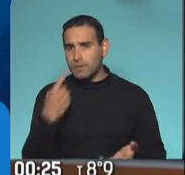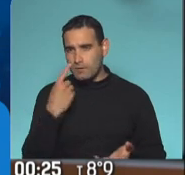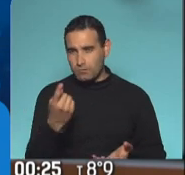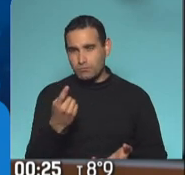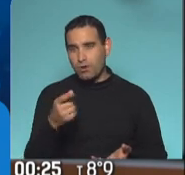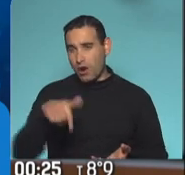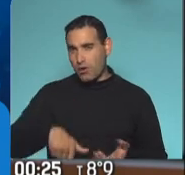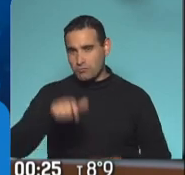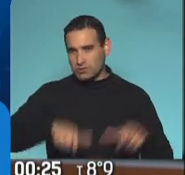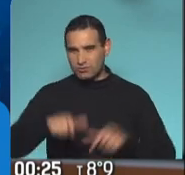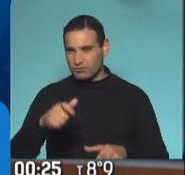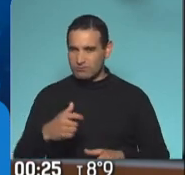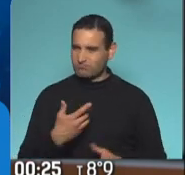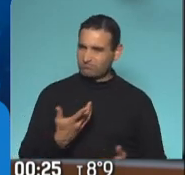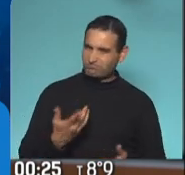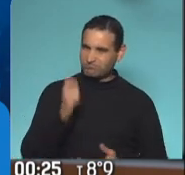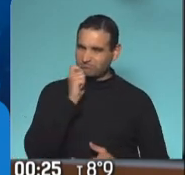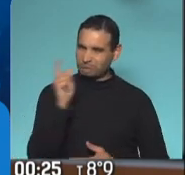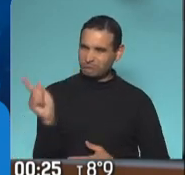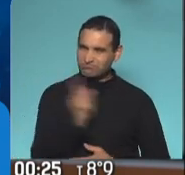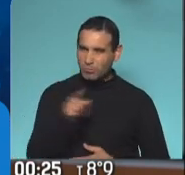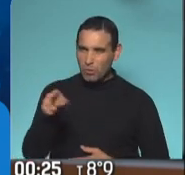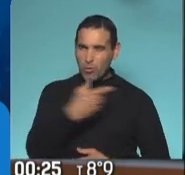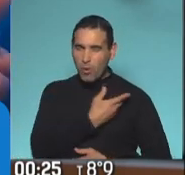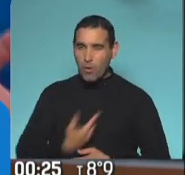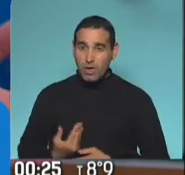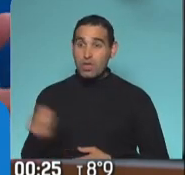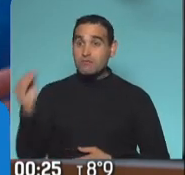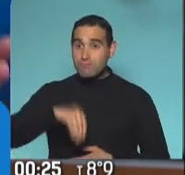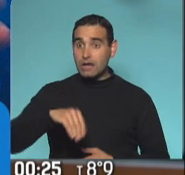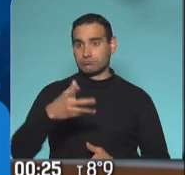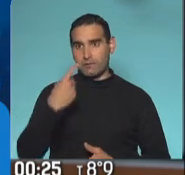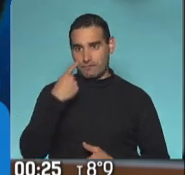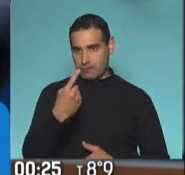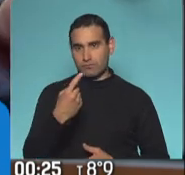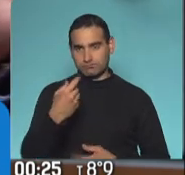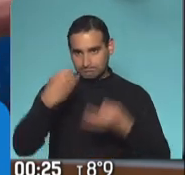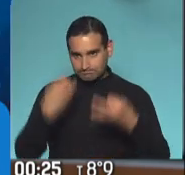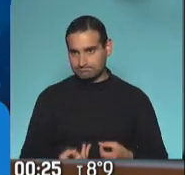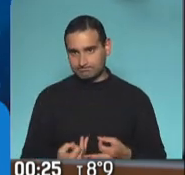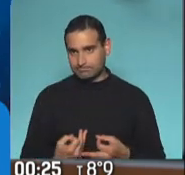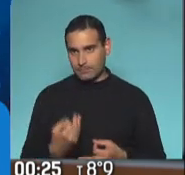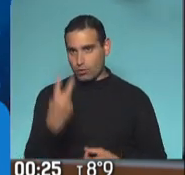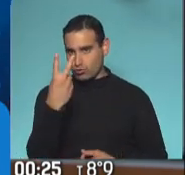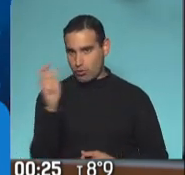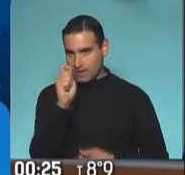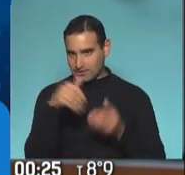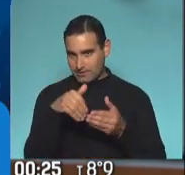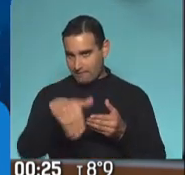ciclo de desencanto por un lado y por el otro lado ya la reacción ante un hecho consumado dentro de dos meses